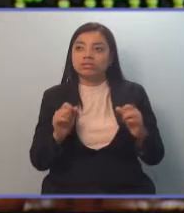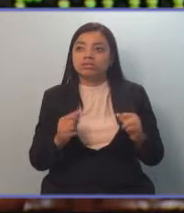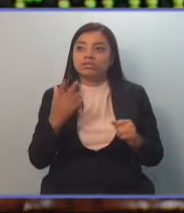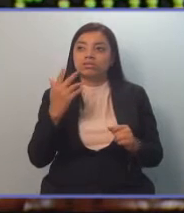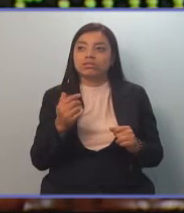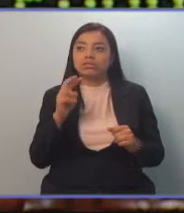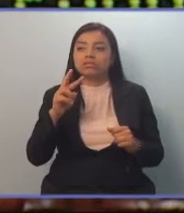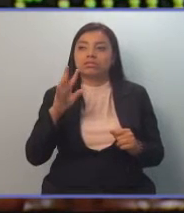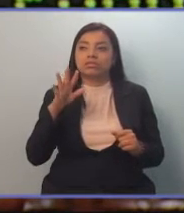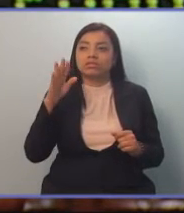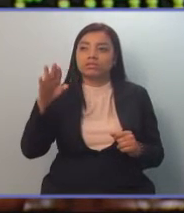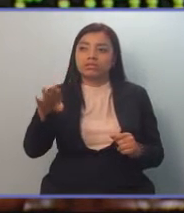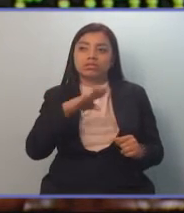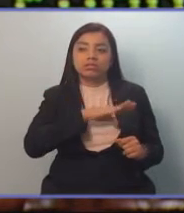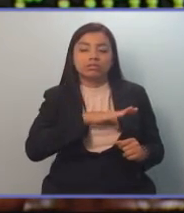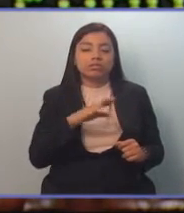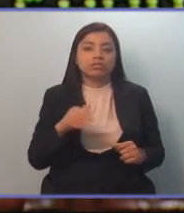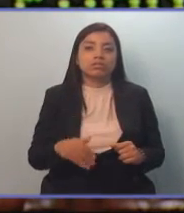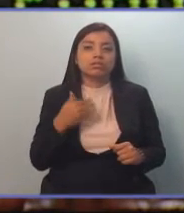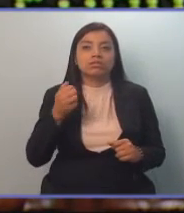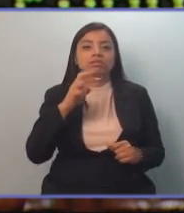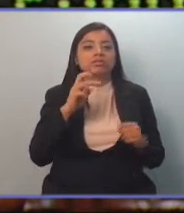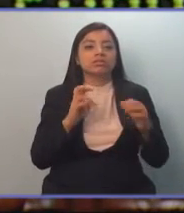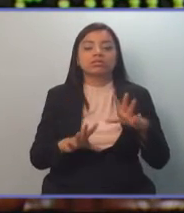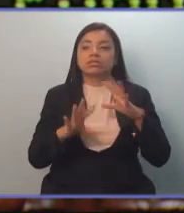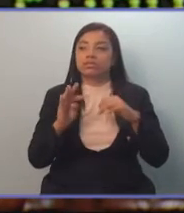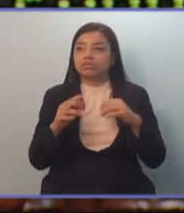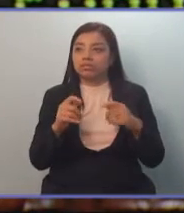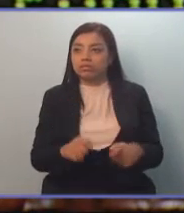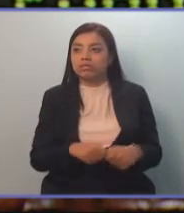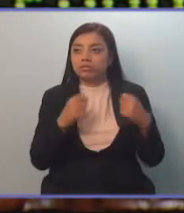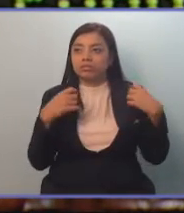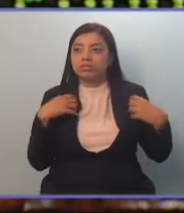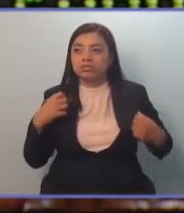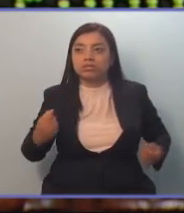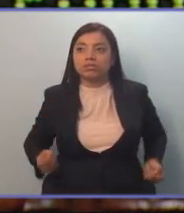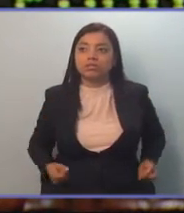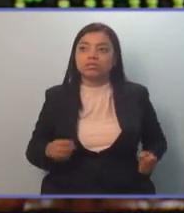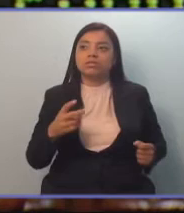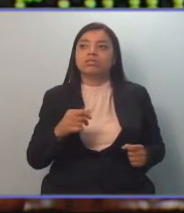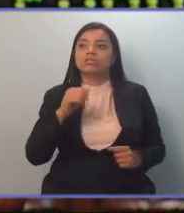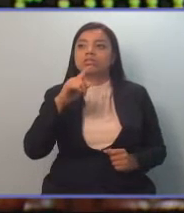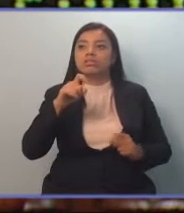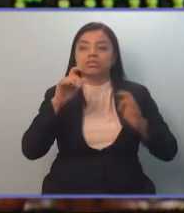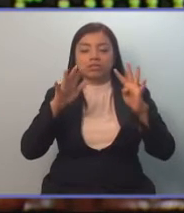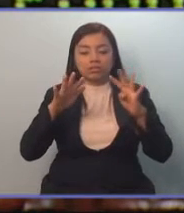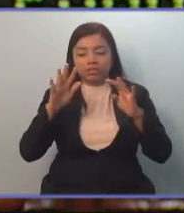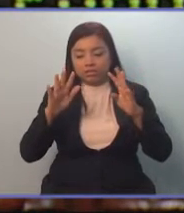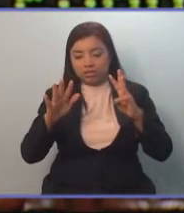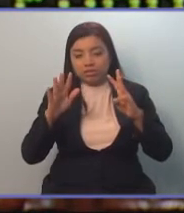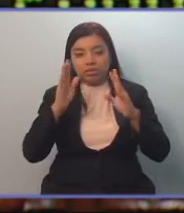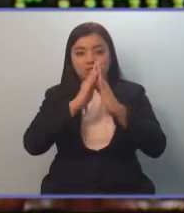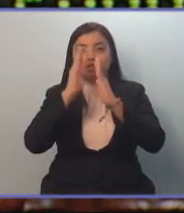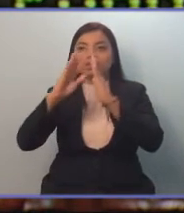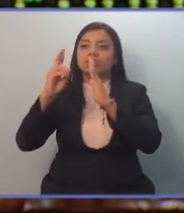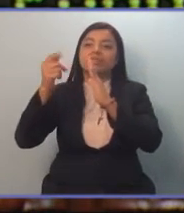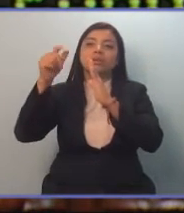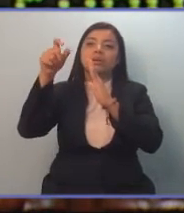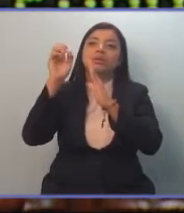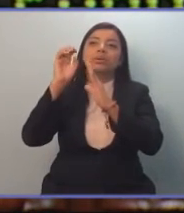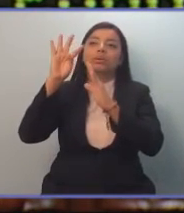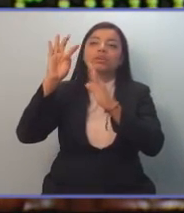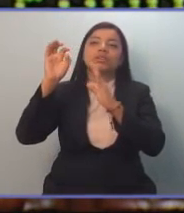de septiembre de 2014, publicado en el Diario Oficial número 198, tomo número 405